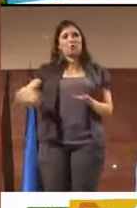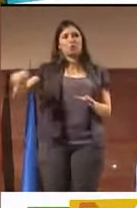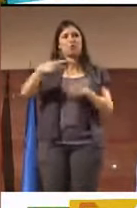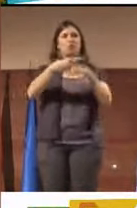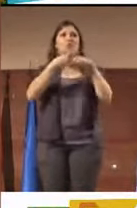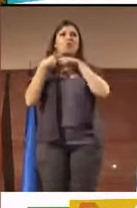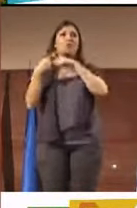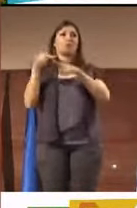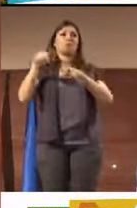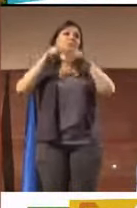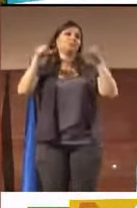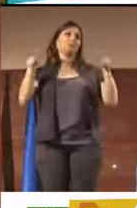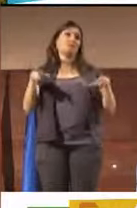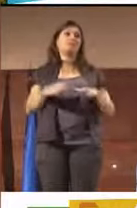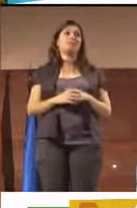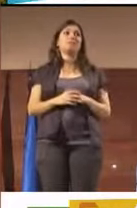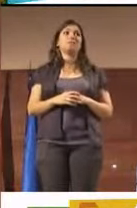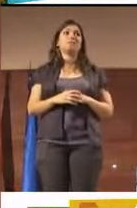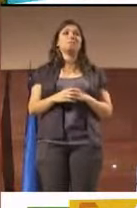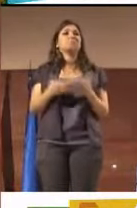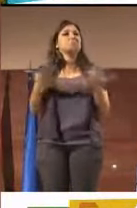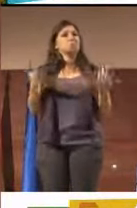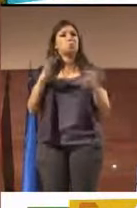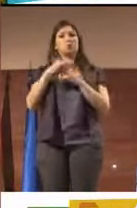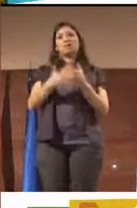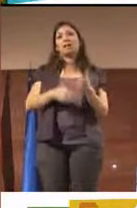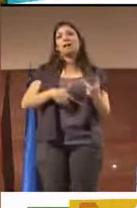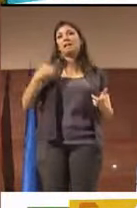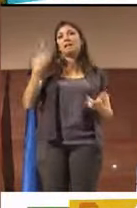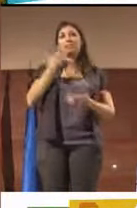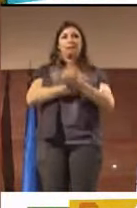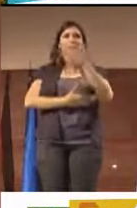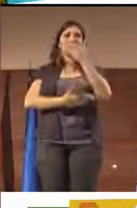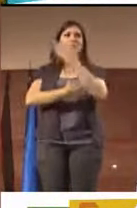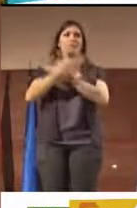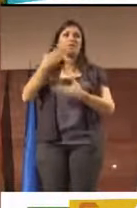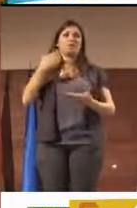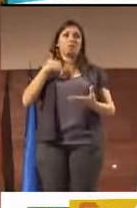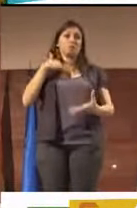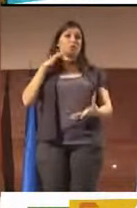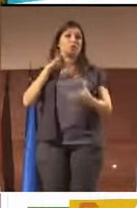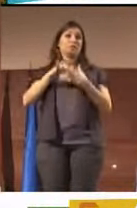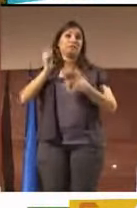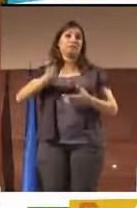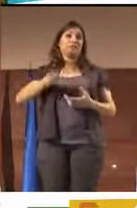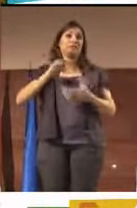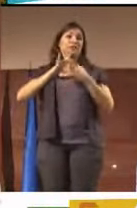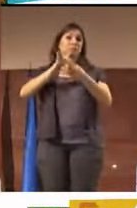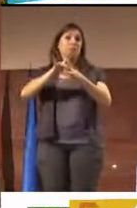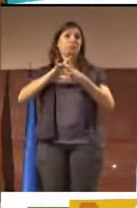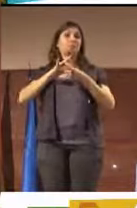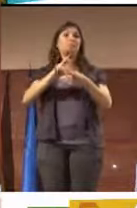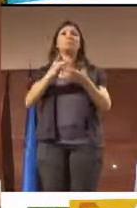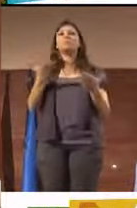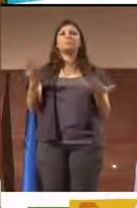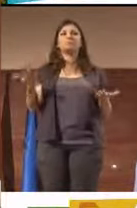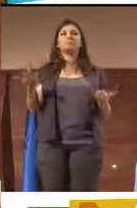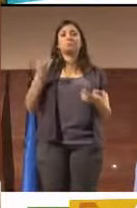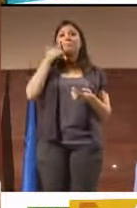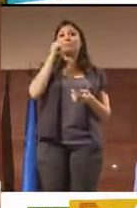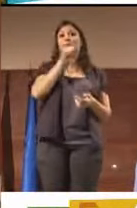compartimos en esta sala y en el contexto general de la discapacidad con el que yo habitualmente me muevo. Y es, la